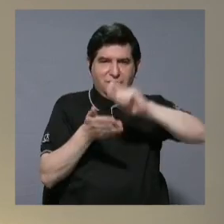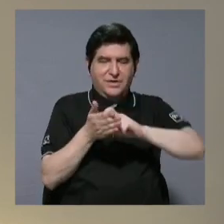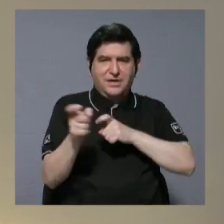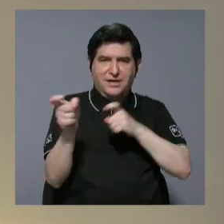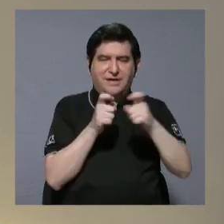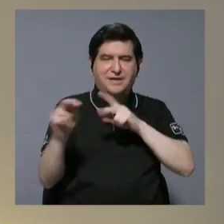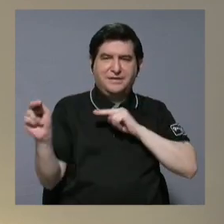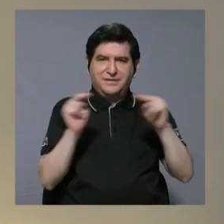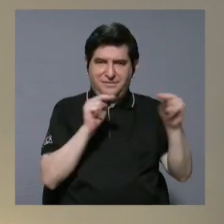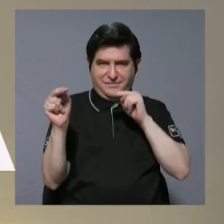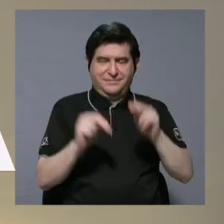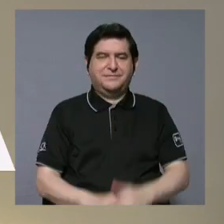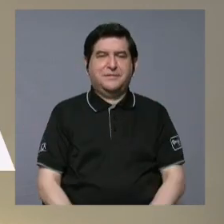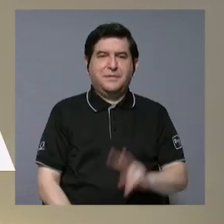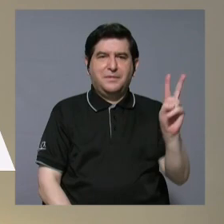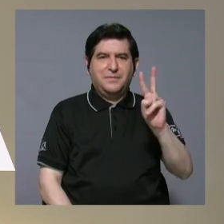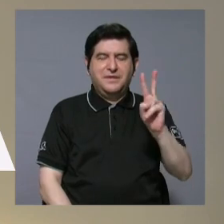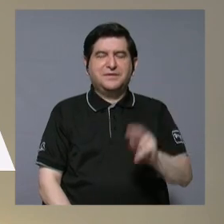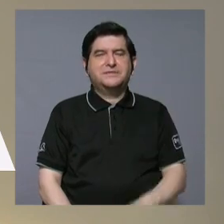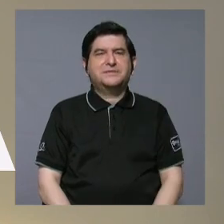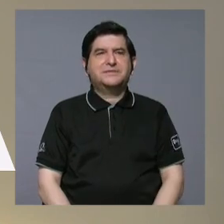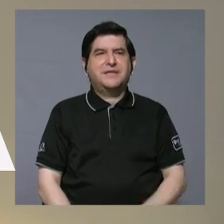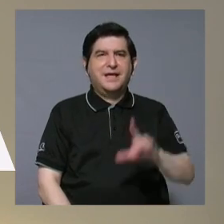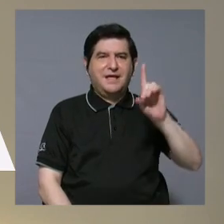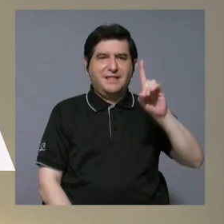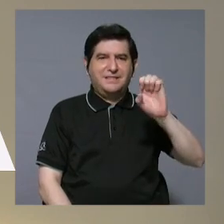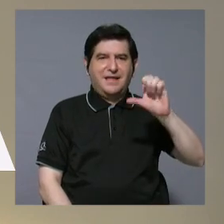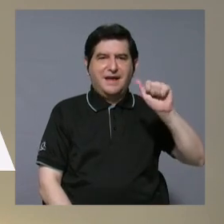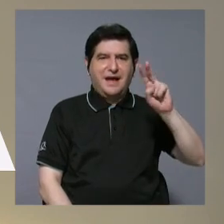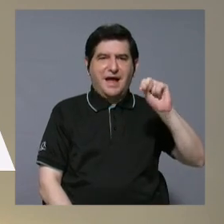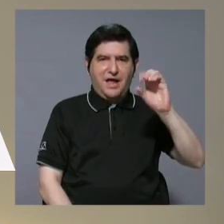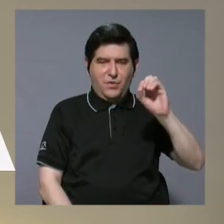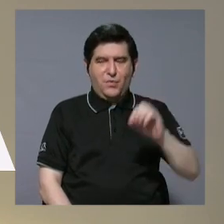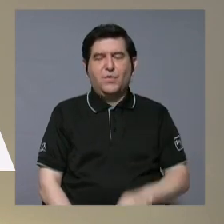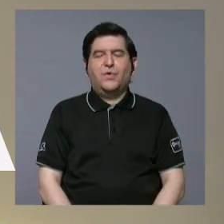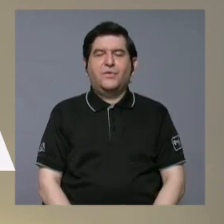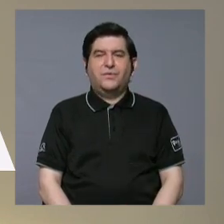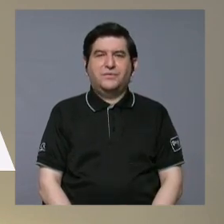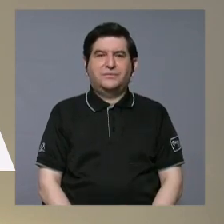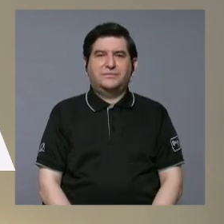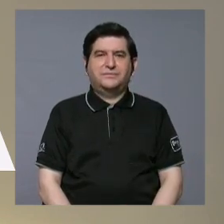de Negocios, al vicedecano de